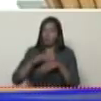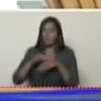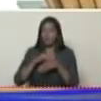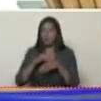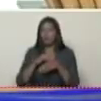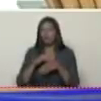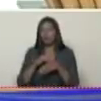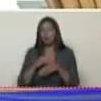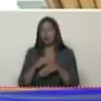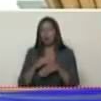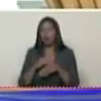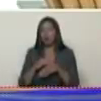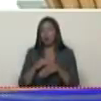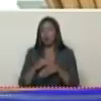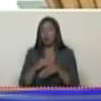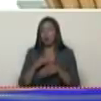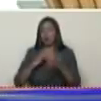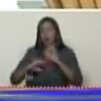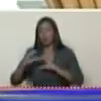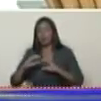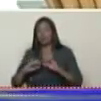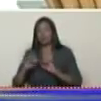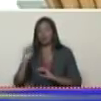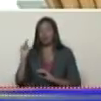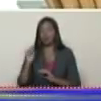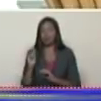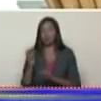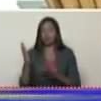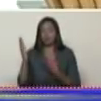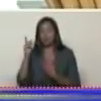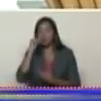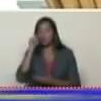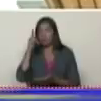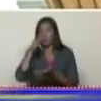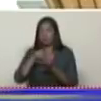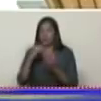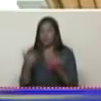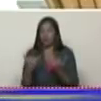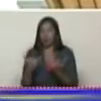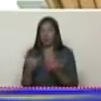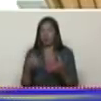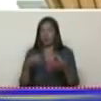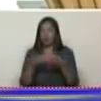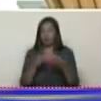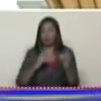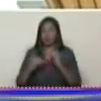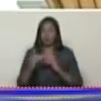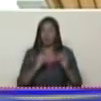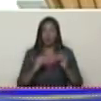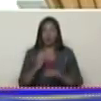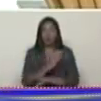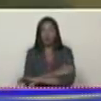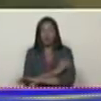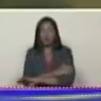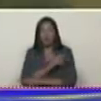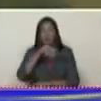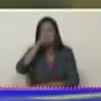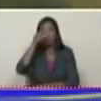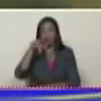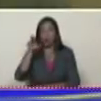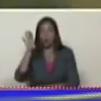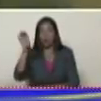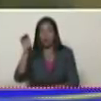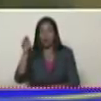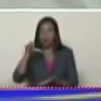Jorge Rodríguez, está aquí presente Jorge Rodríguez, que está en la mesa de diálogo con la oposición en Noruega, en